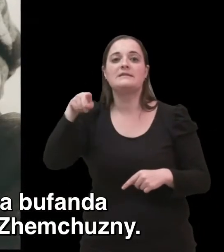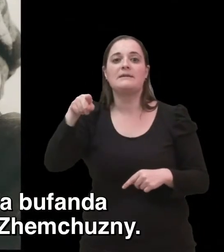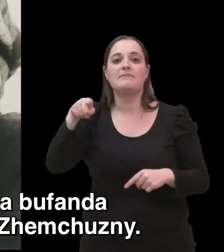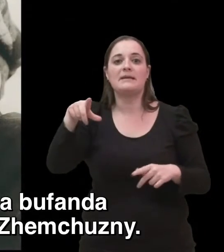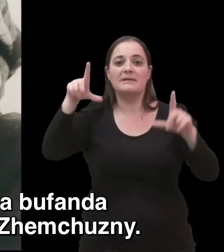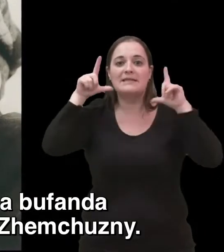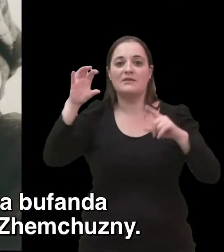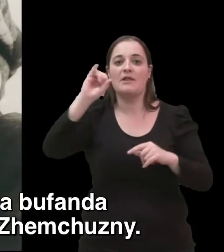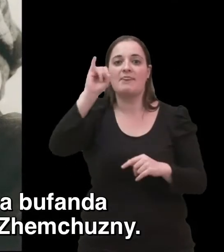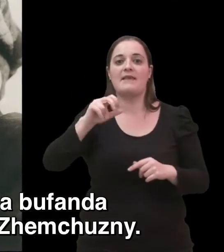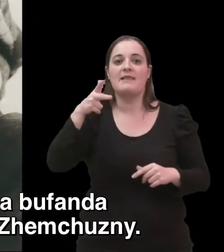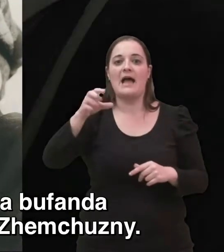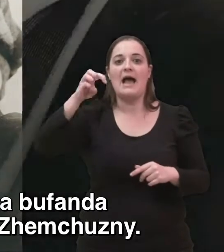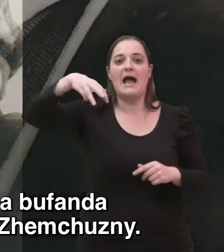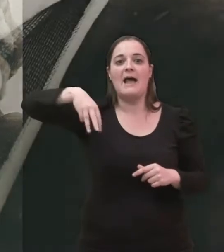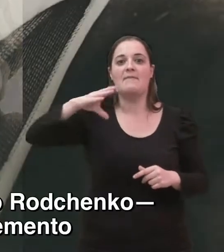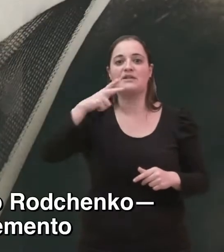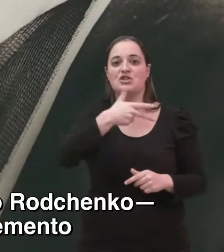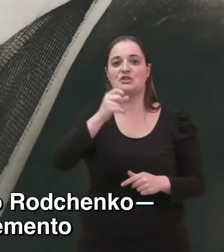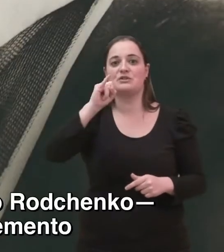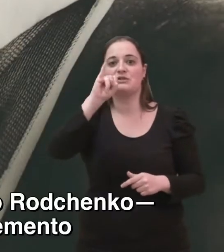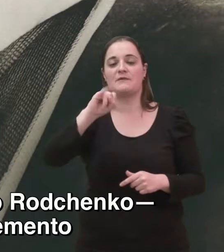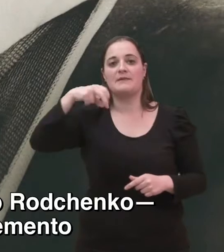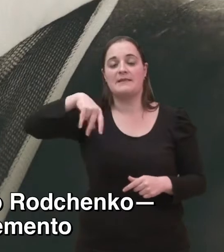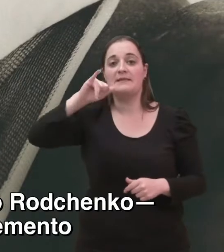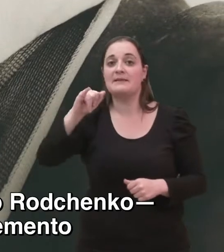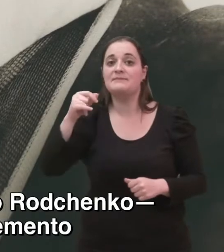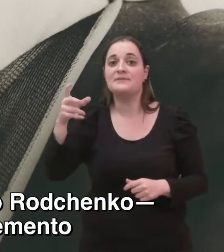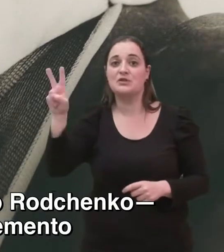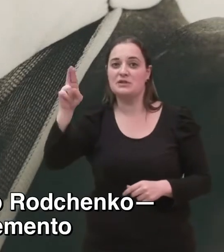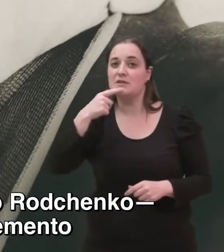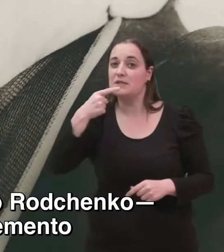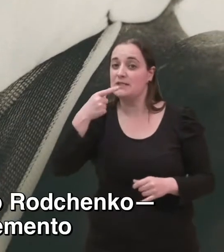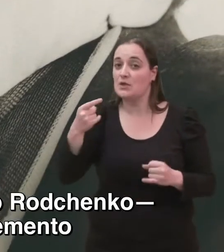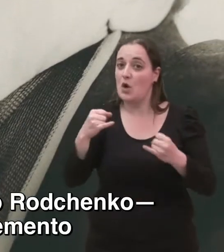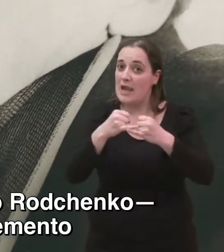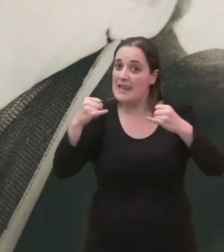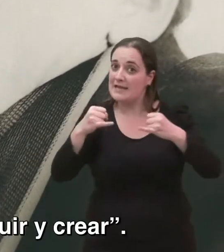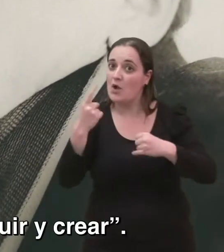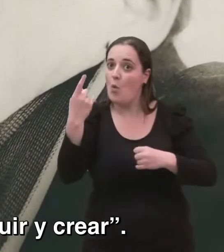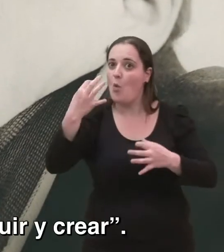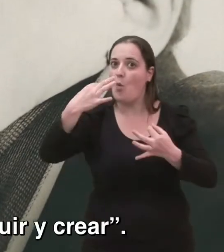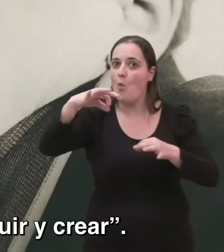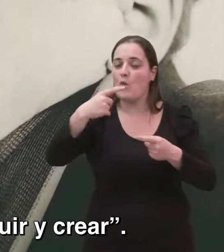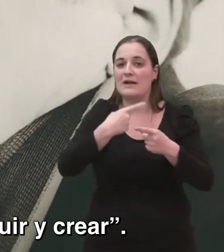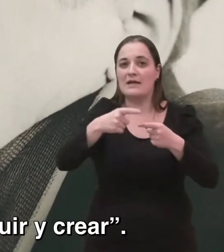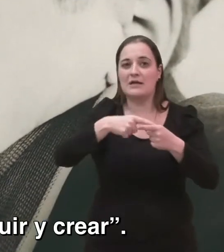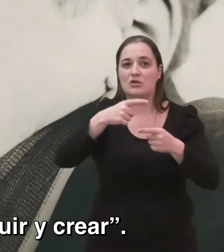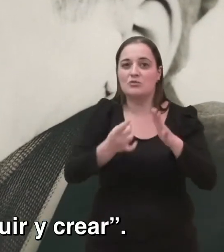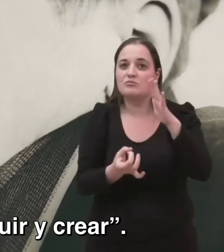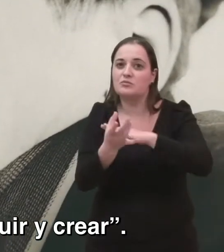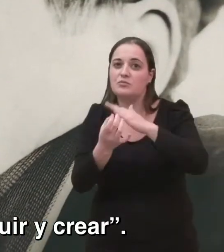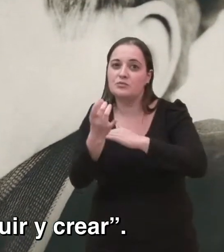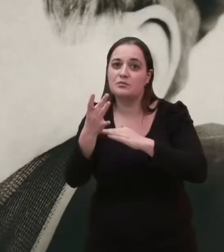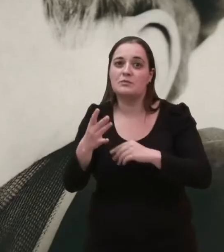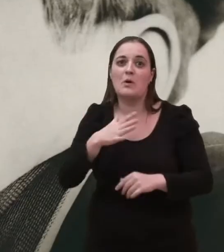del retrato de Vitali Zemchuzny. La línea, dejó dicho Rodchenko, es el único elemento que permite construir